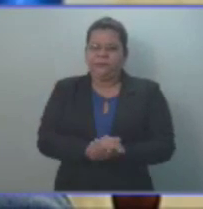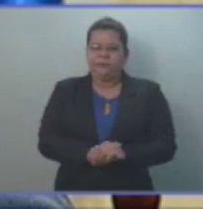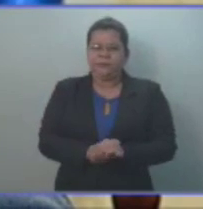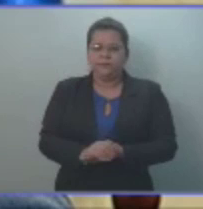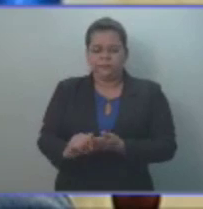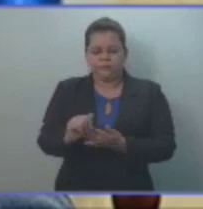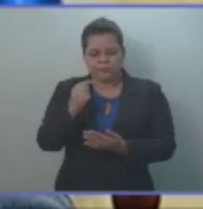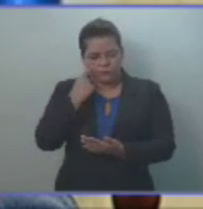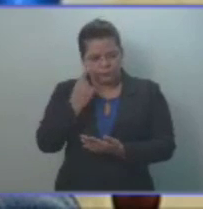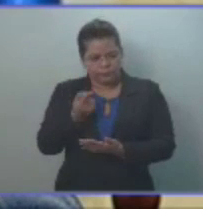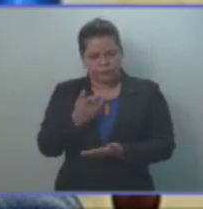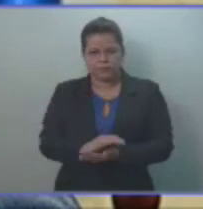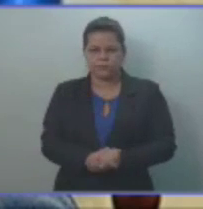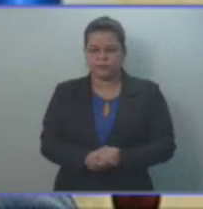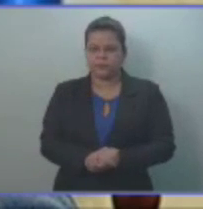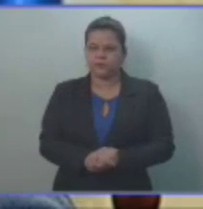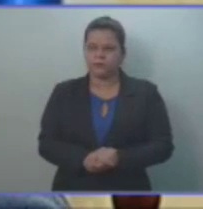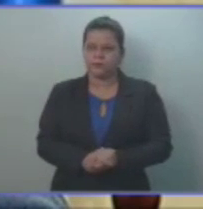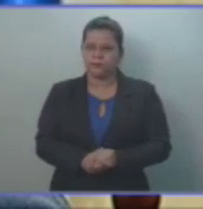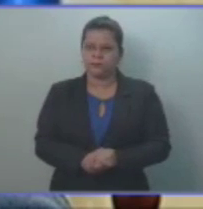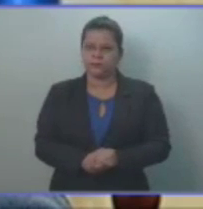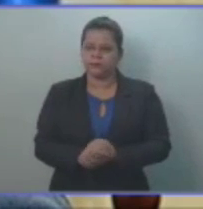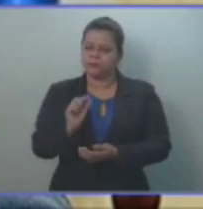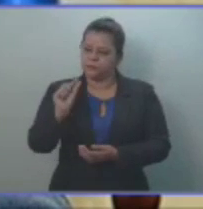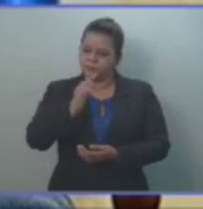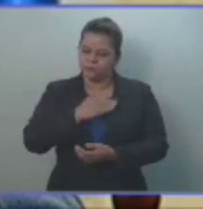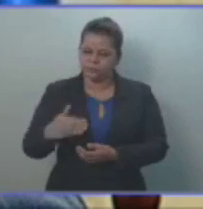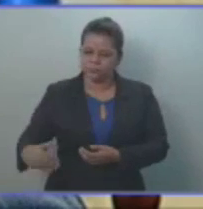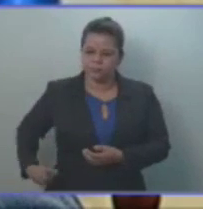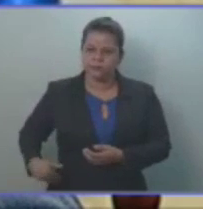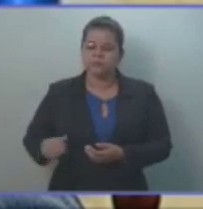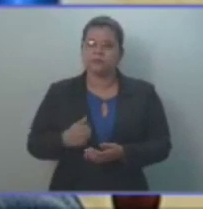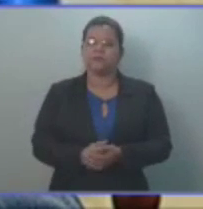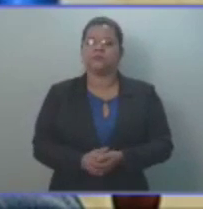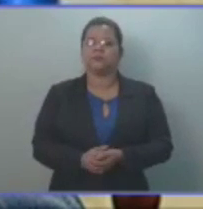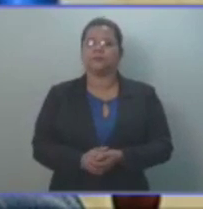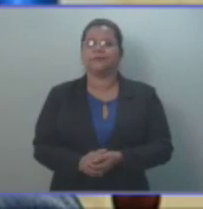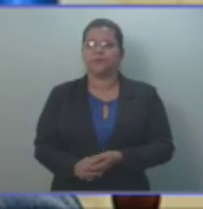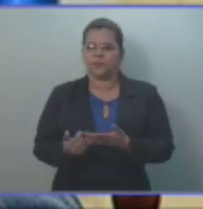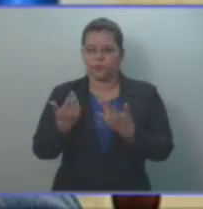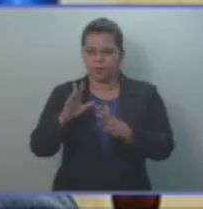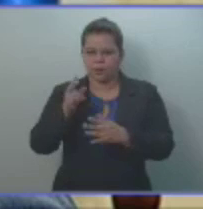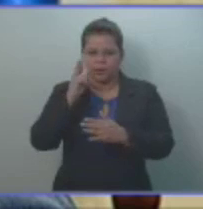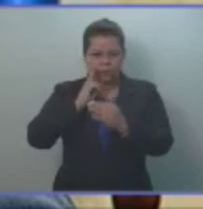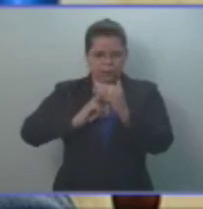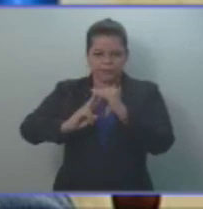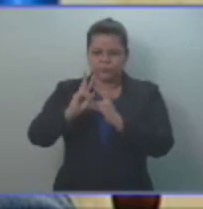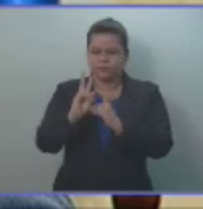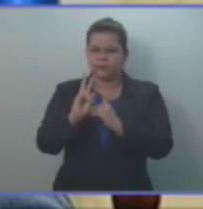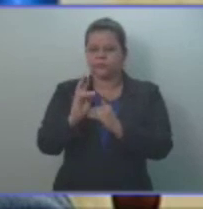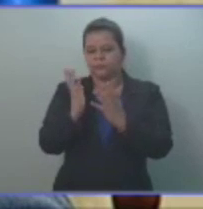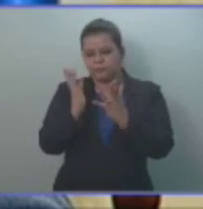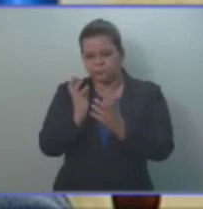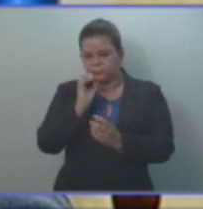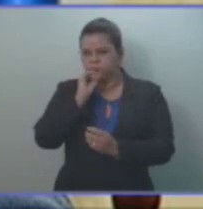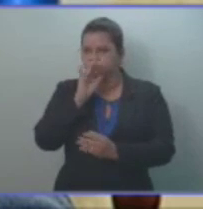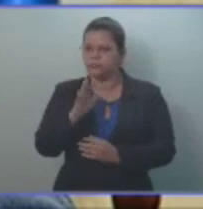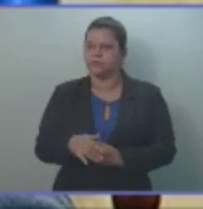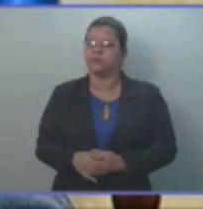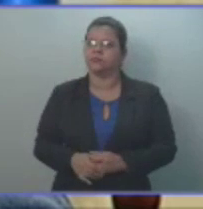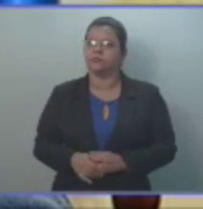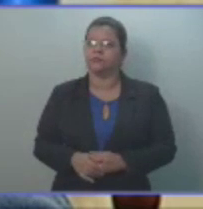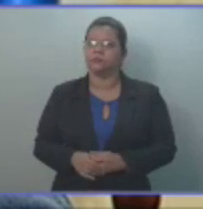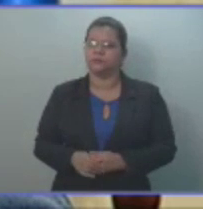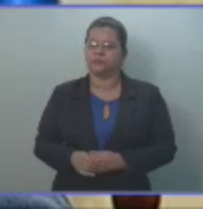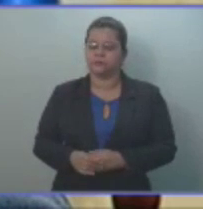en este sentido. Si me permite, señor presidente, darle lectura a la adición que quisiera proponer.